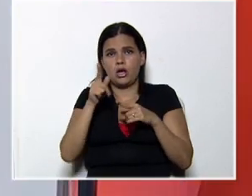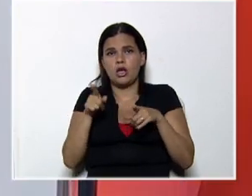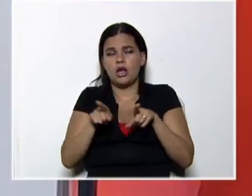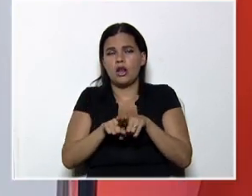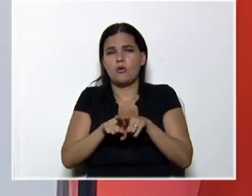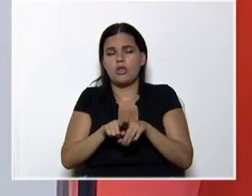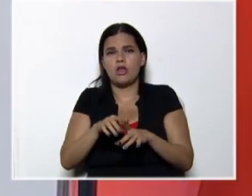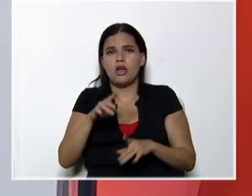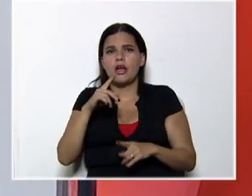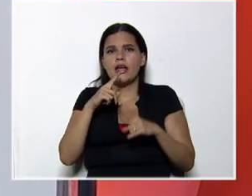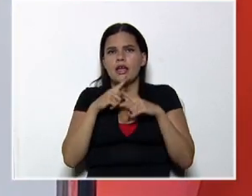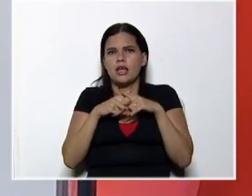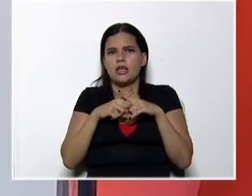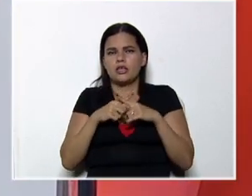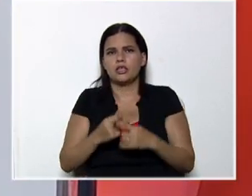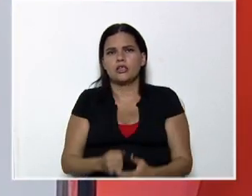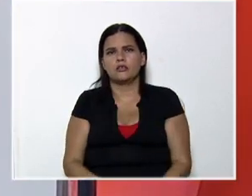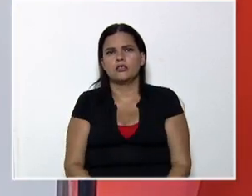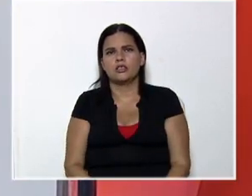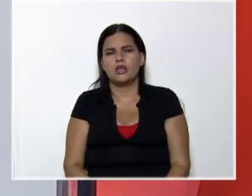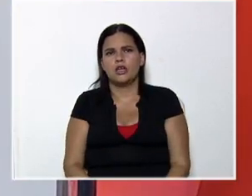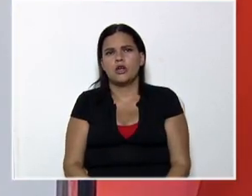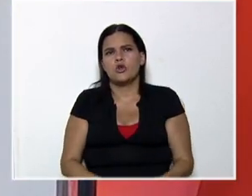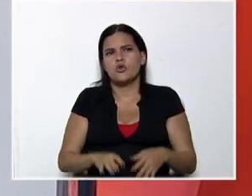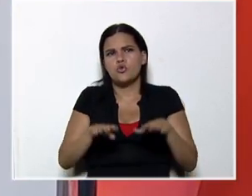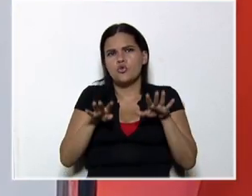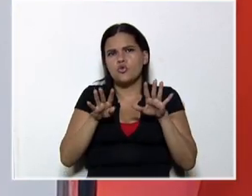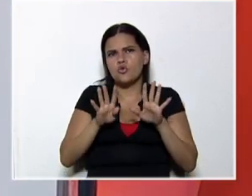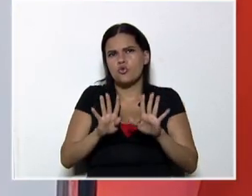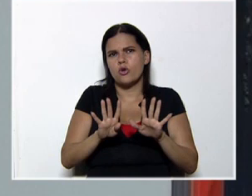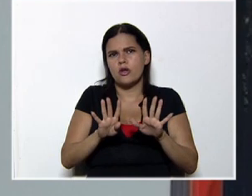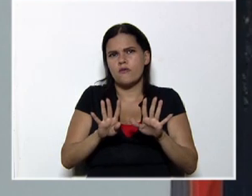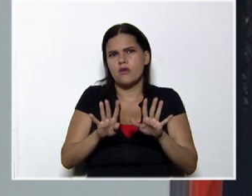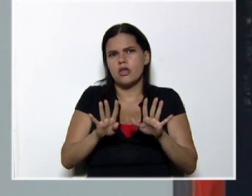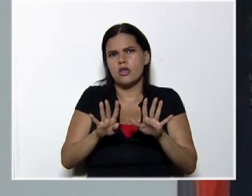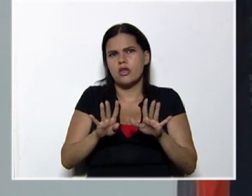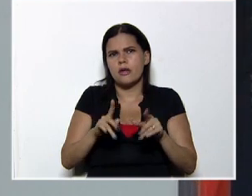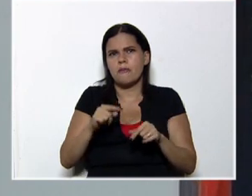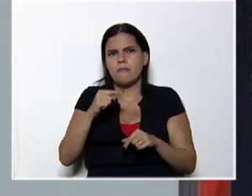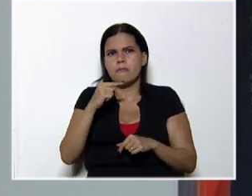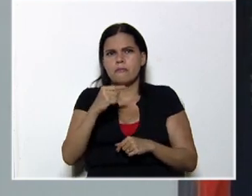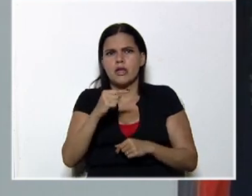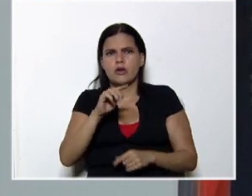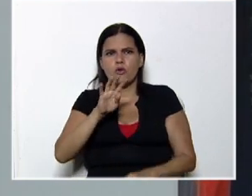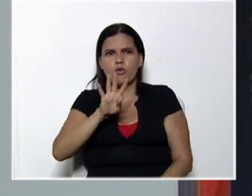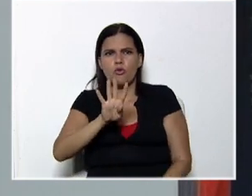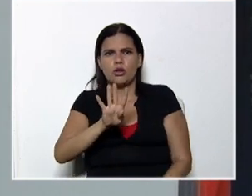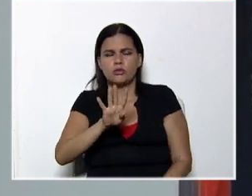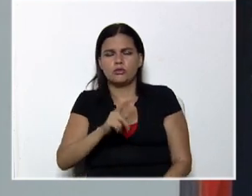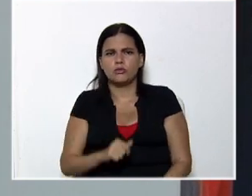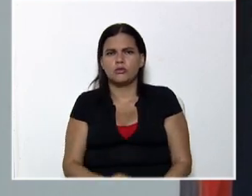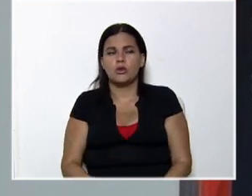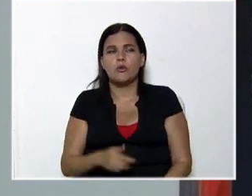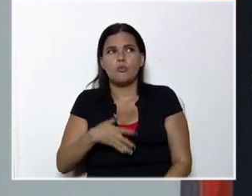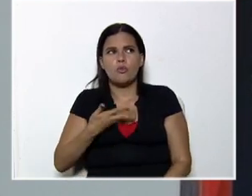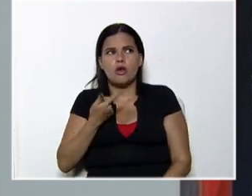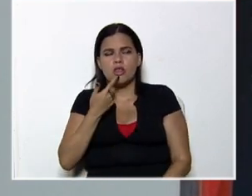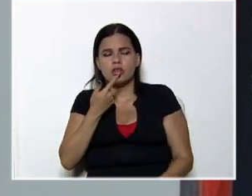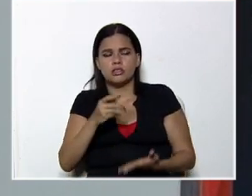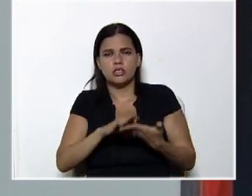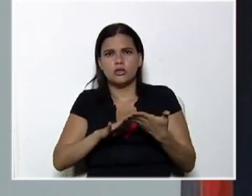Tendríamos entonces 9 menos 4. Como resultado, x es igual,